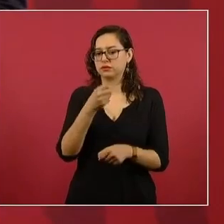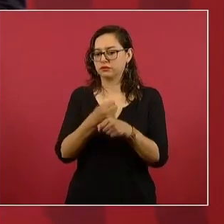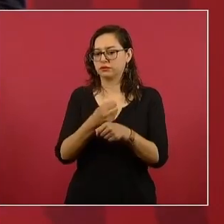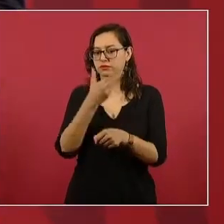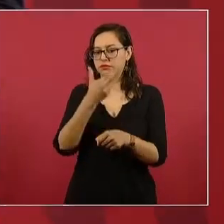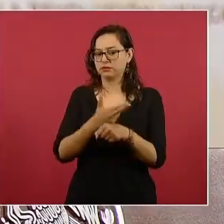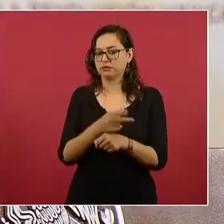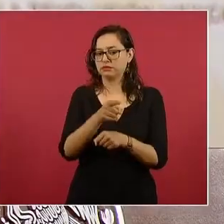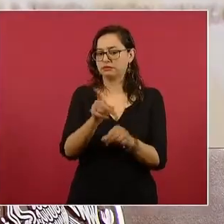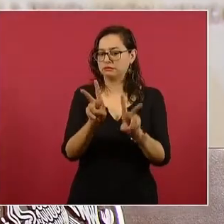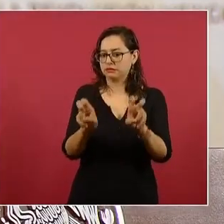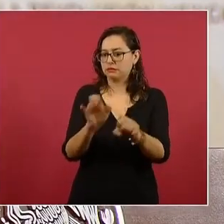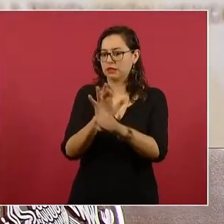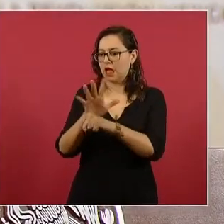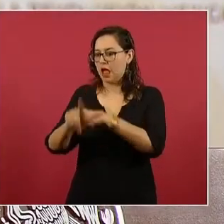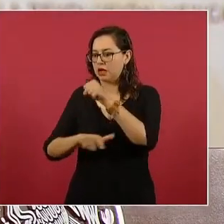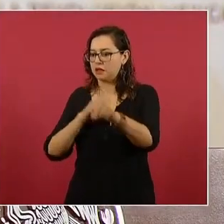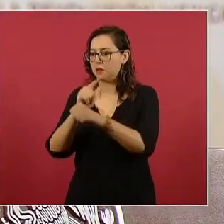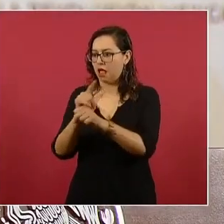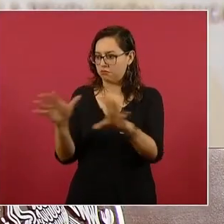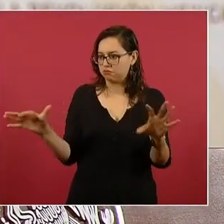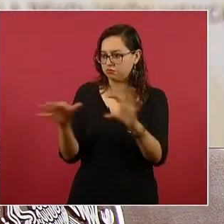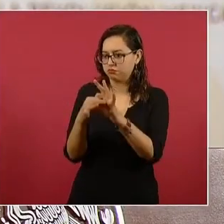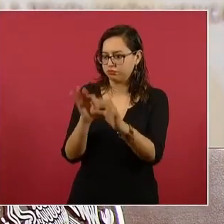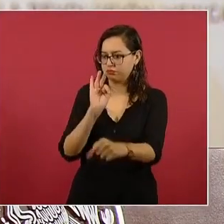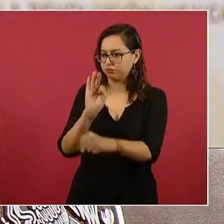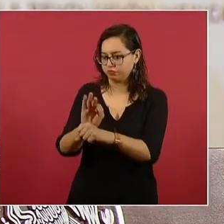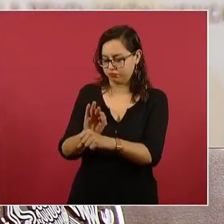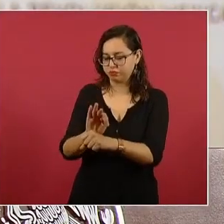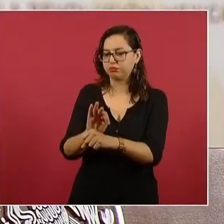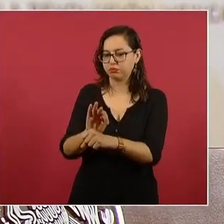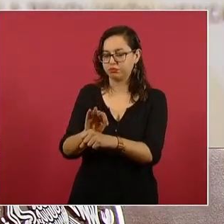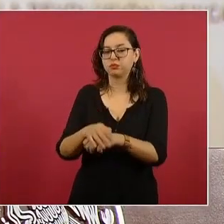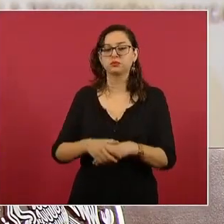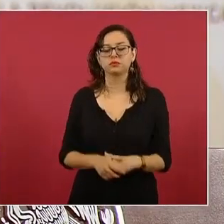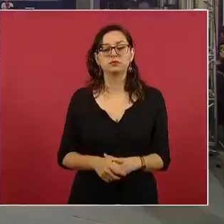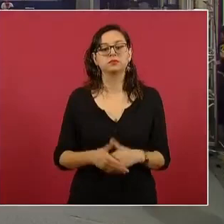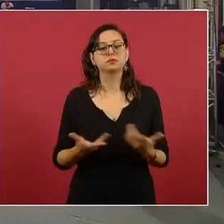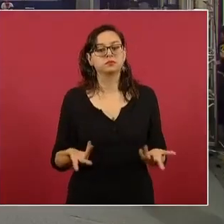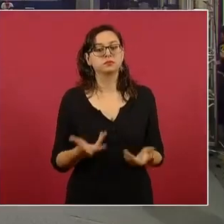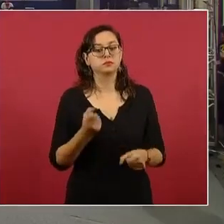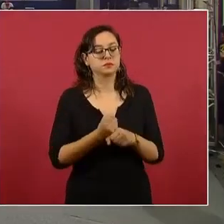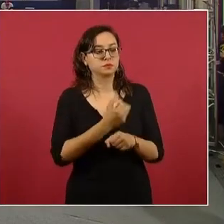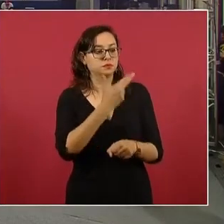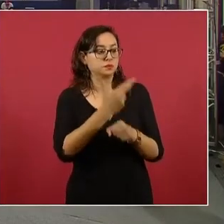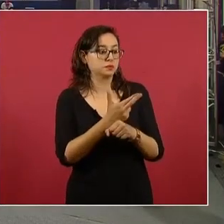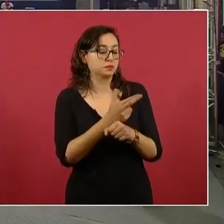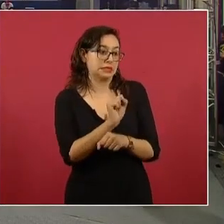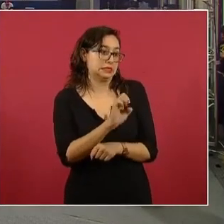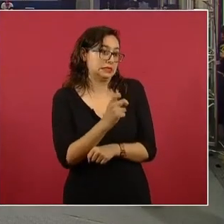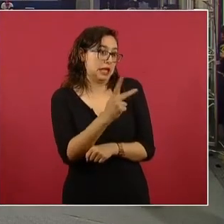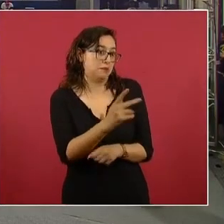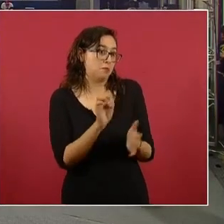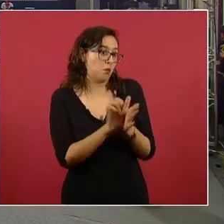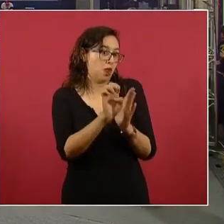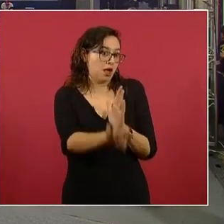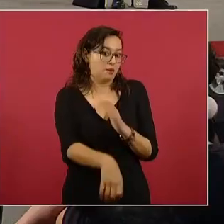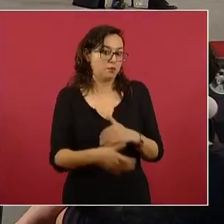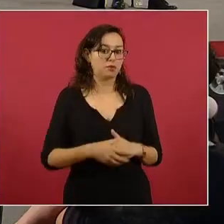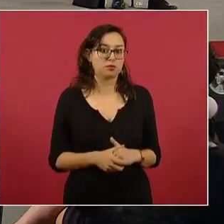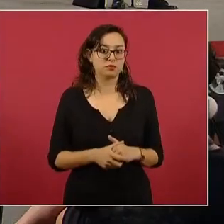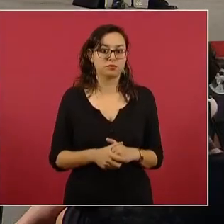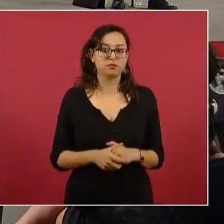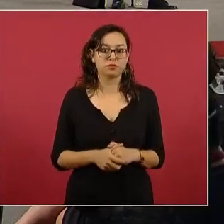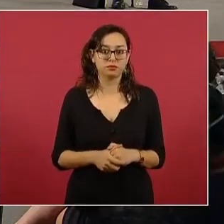más sensibles y afines a la defensa. Bueno, la secretaria de Educación, por ejemplo, es